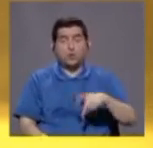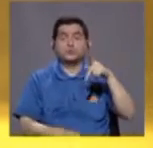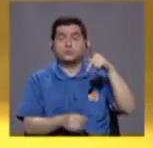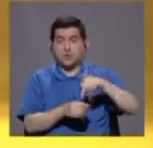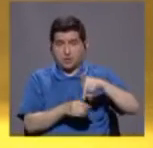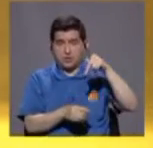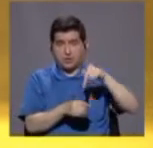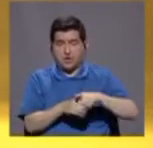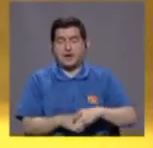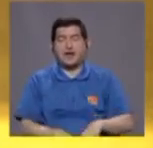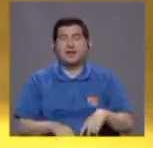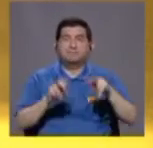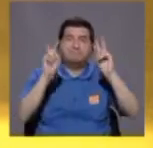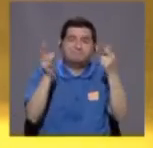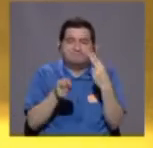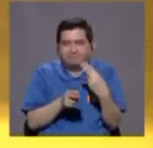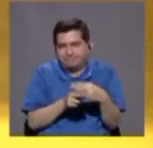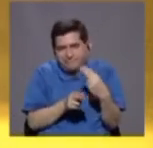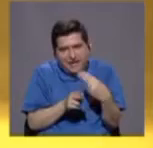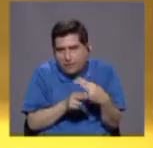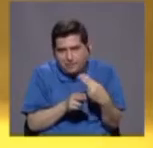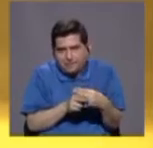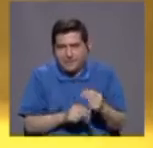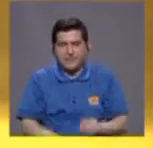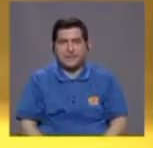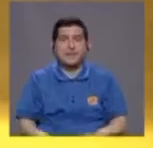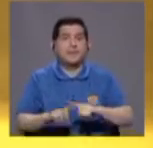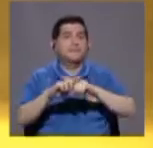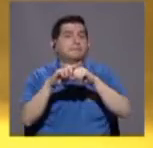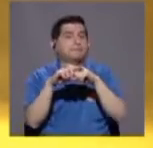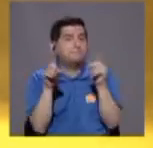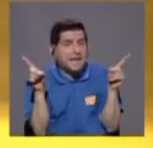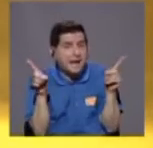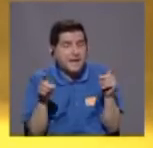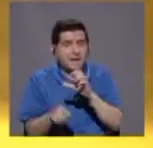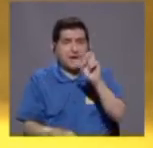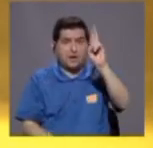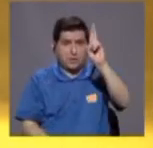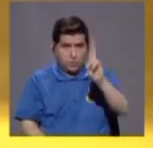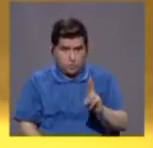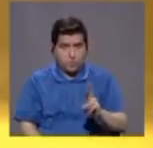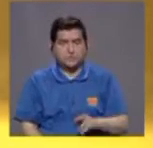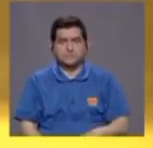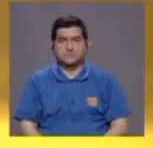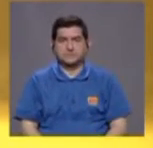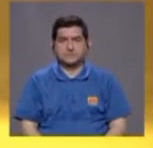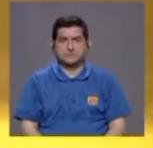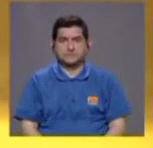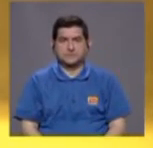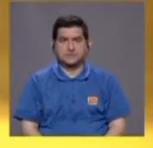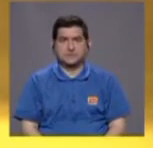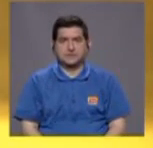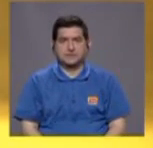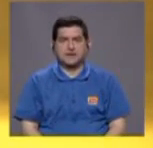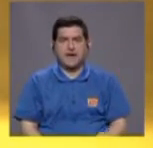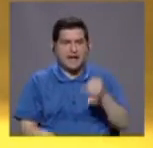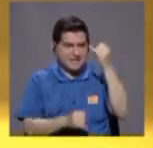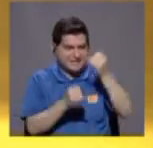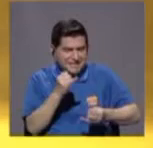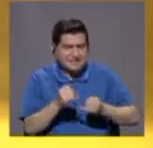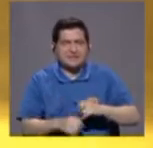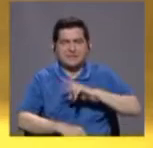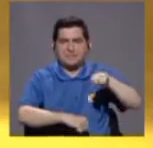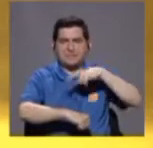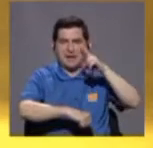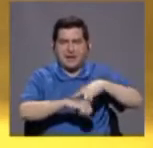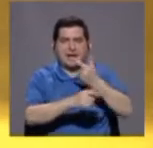participó nominalmente en la Segunda Guerra Mundial, pero en Costa Rica se acaba la República